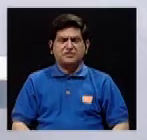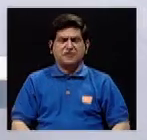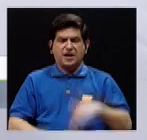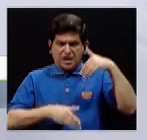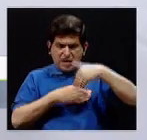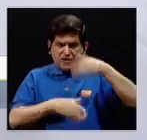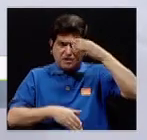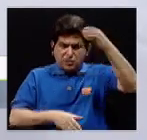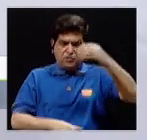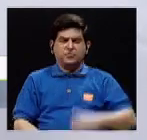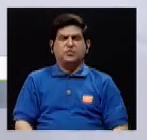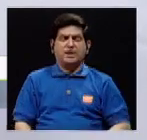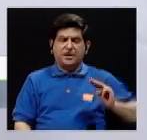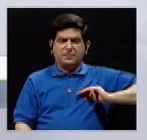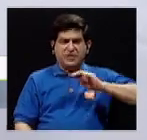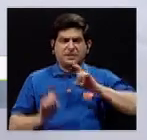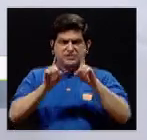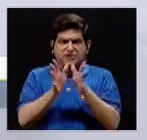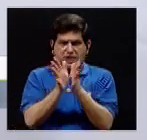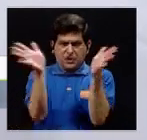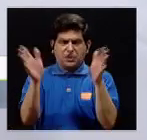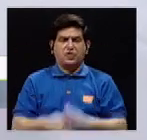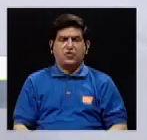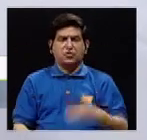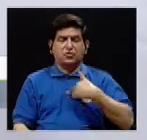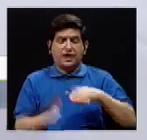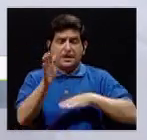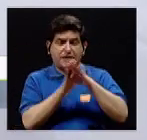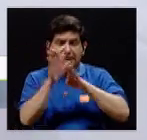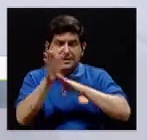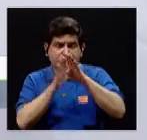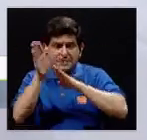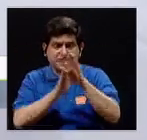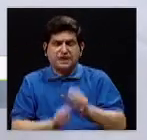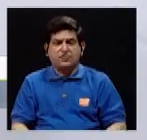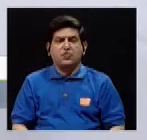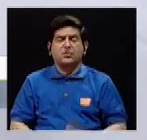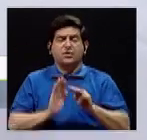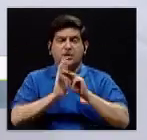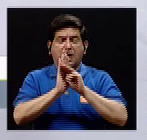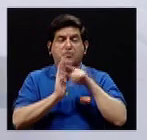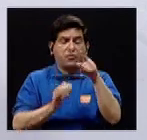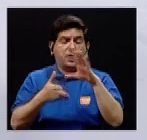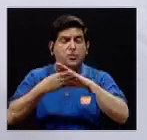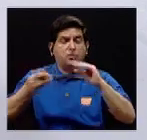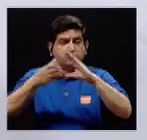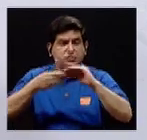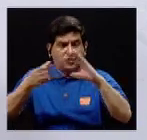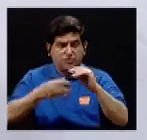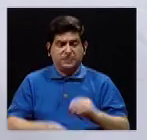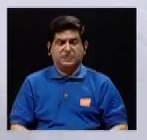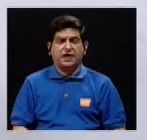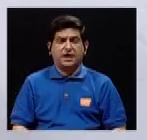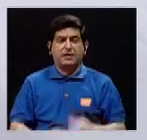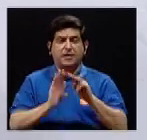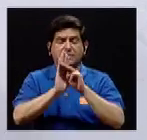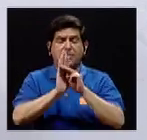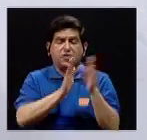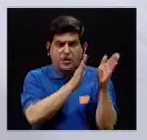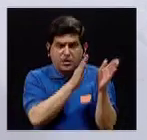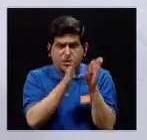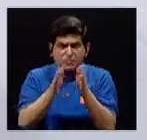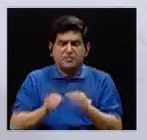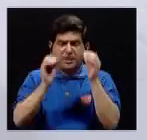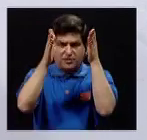intercultural del mep para llevar a cabo desarrollo de del modelo que usted comentaba es un modelo para